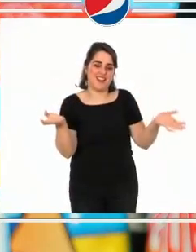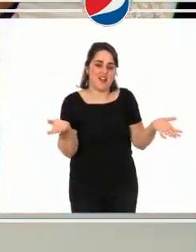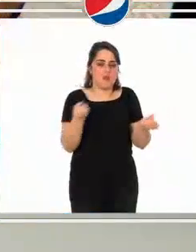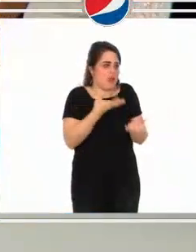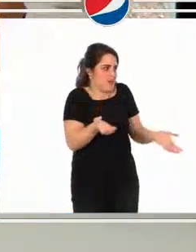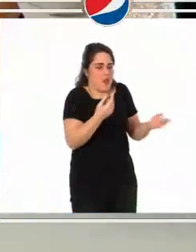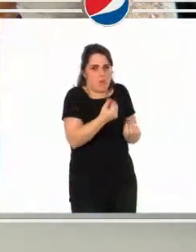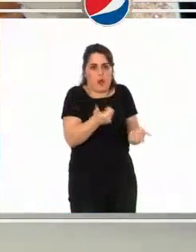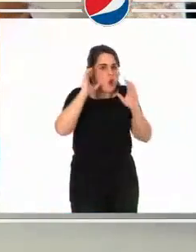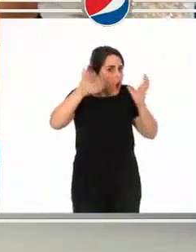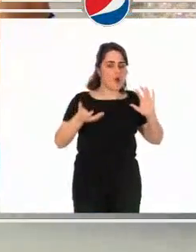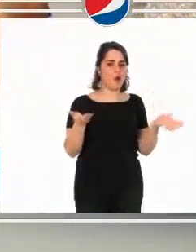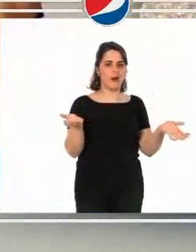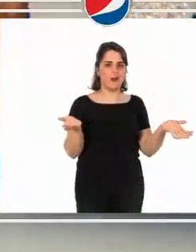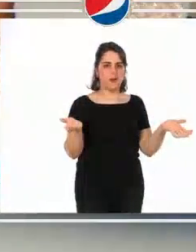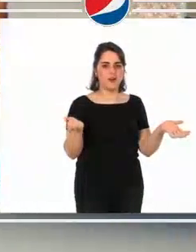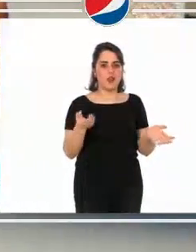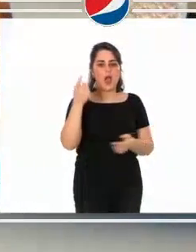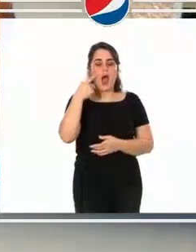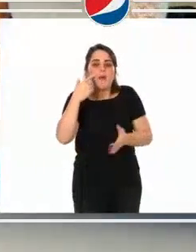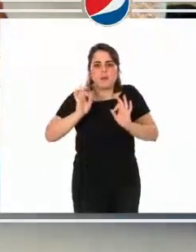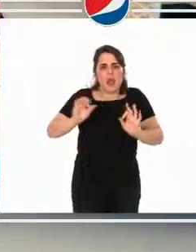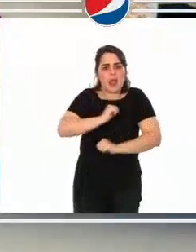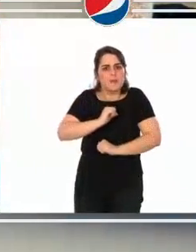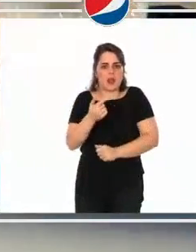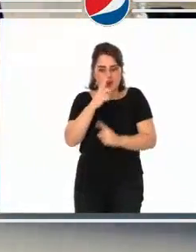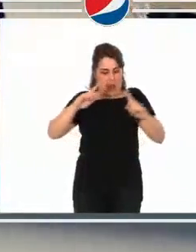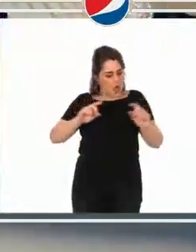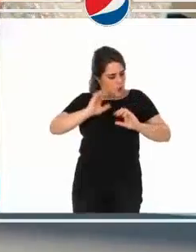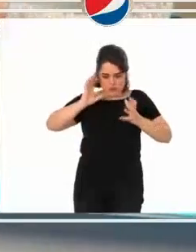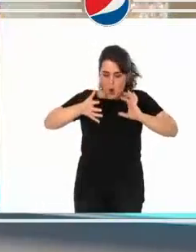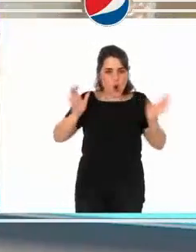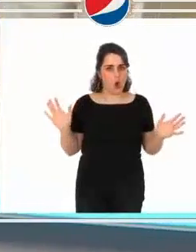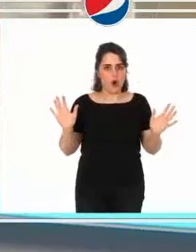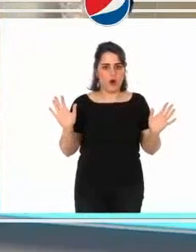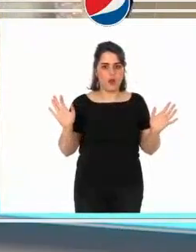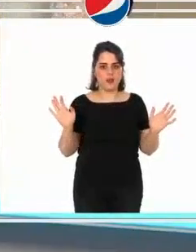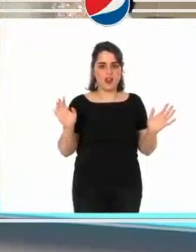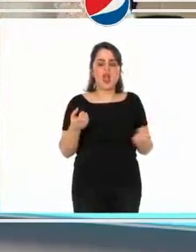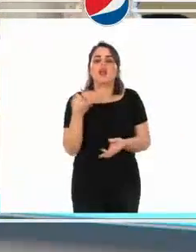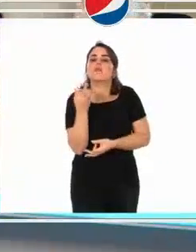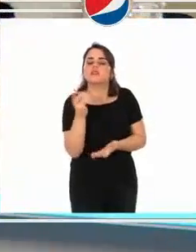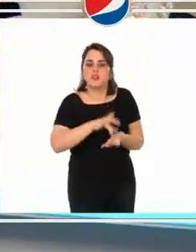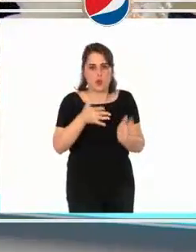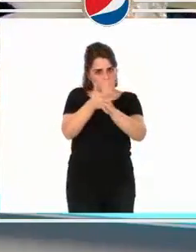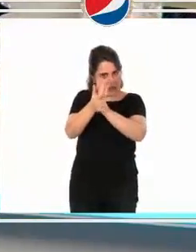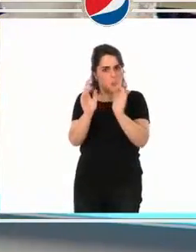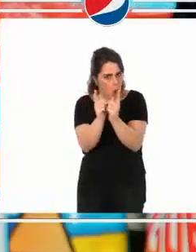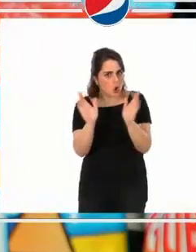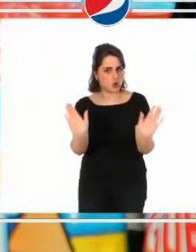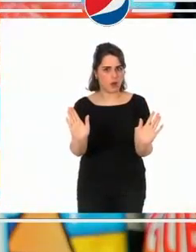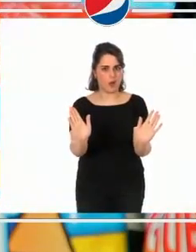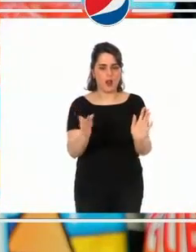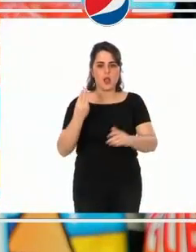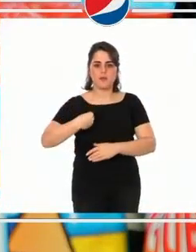Pero, que somos todos directores de marca. A ver, espera, a ver, claro. Mira, yo soy muy loco. Pero, o sea, lo que has dicho, tan loco. Vamos a ver, voy a explicarme, ¿no? O sea, todo lo que pasó